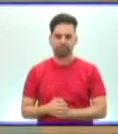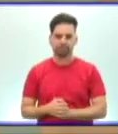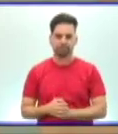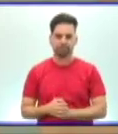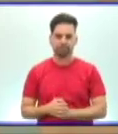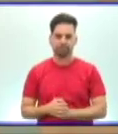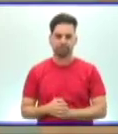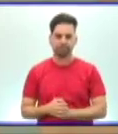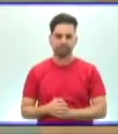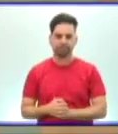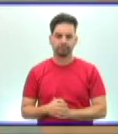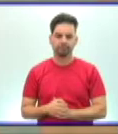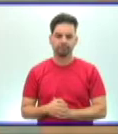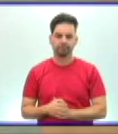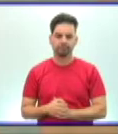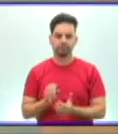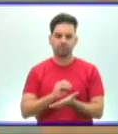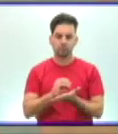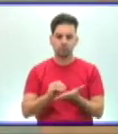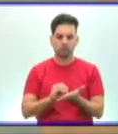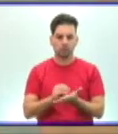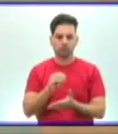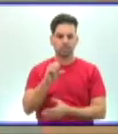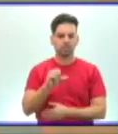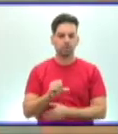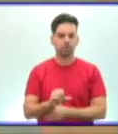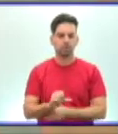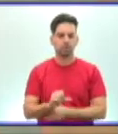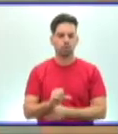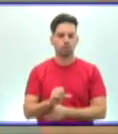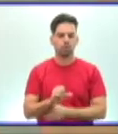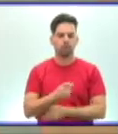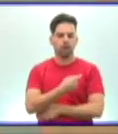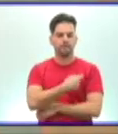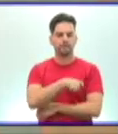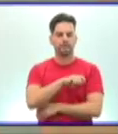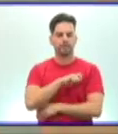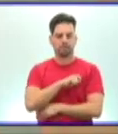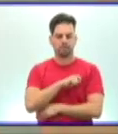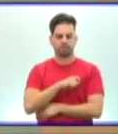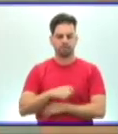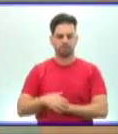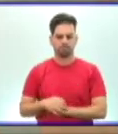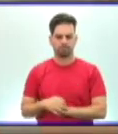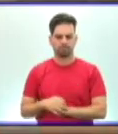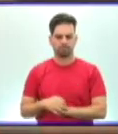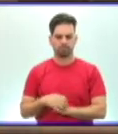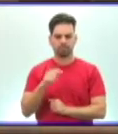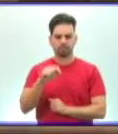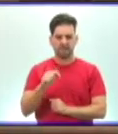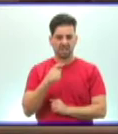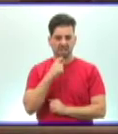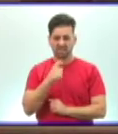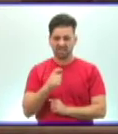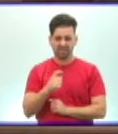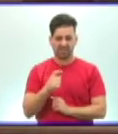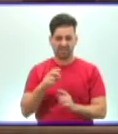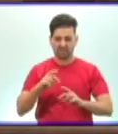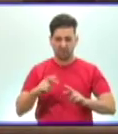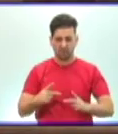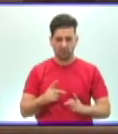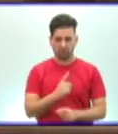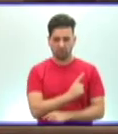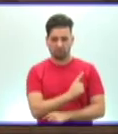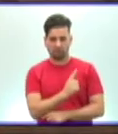bética, al sur de España, a muchos kilómetros de distancia. Como por aquel entonces devolver las ánforas a su lugar de origen era mucho